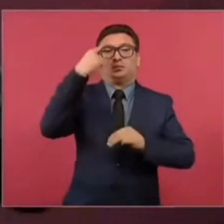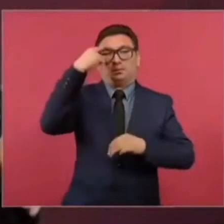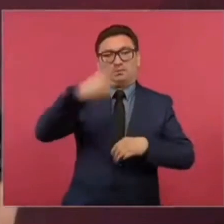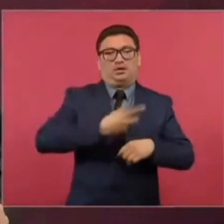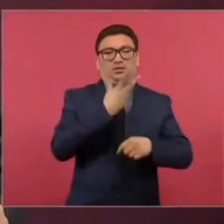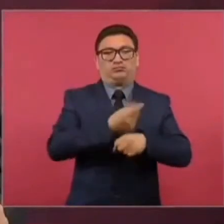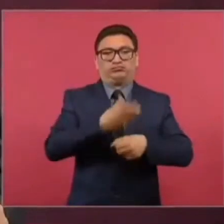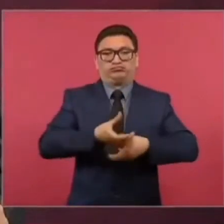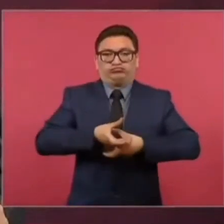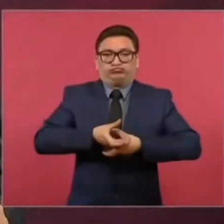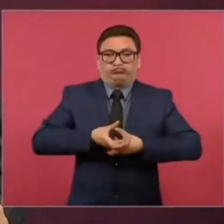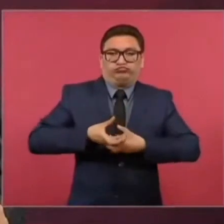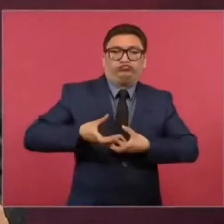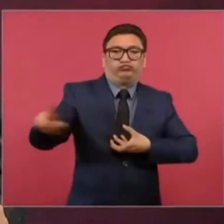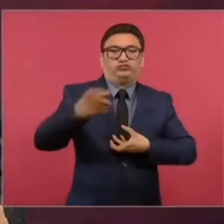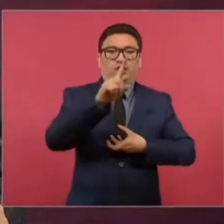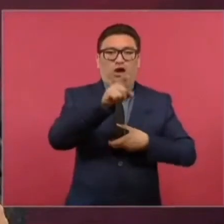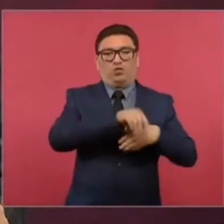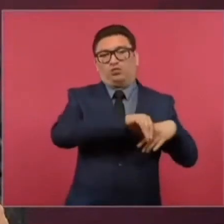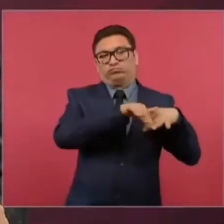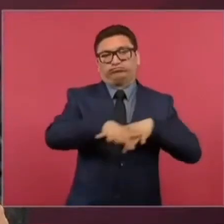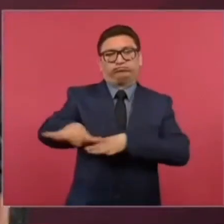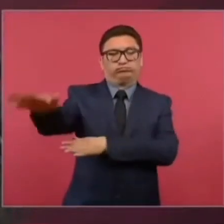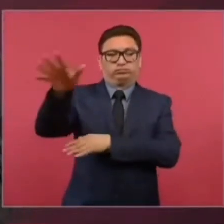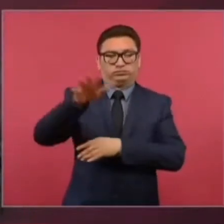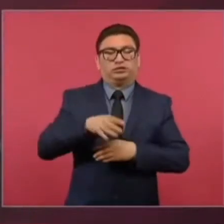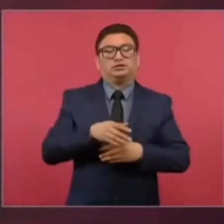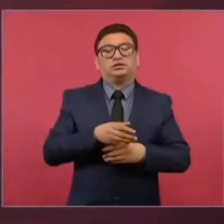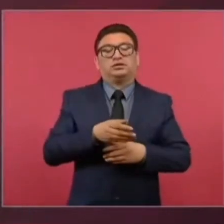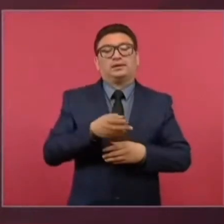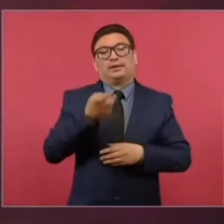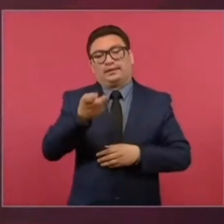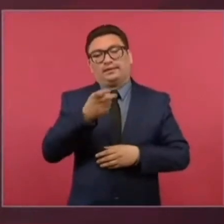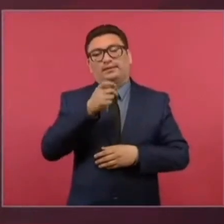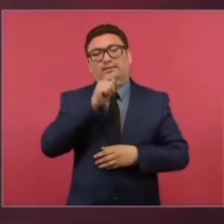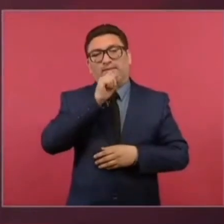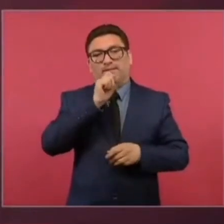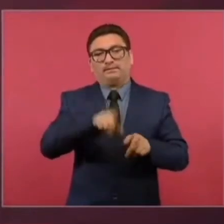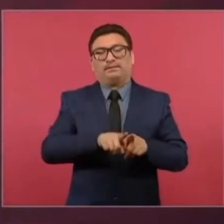la tubería y también, pues,